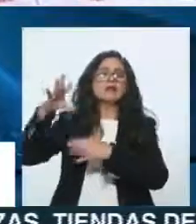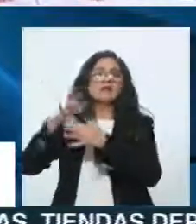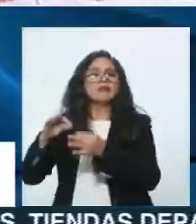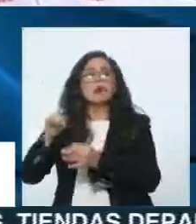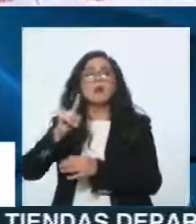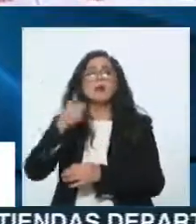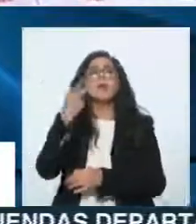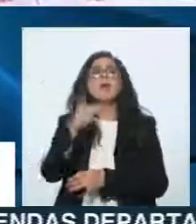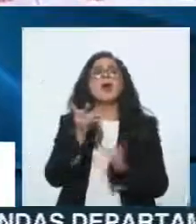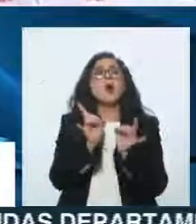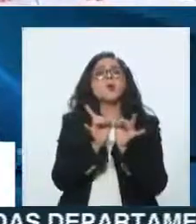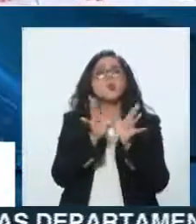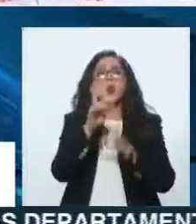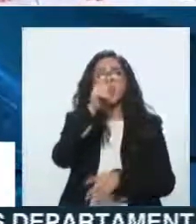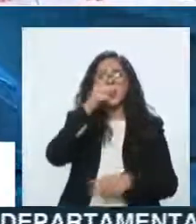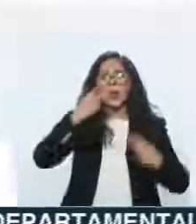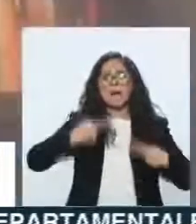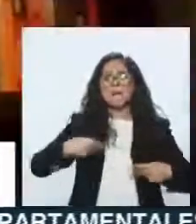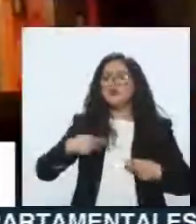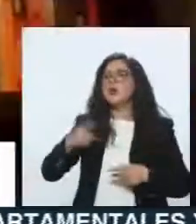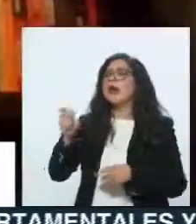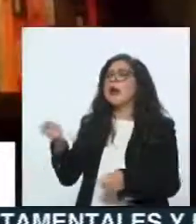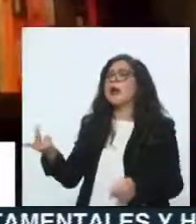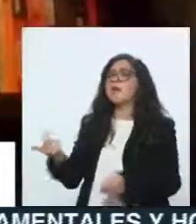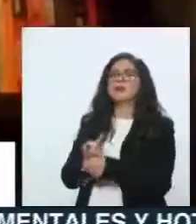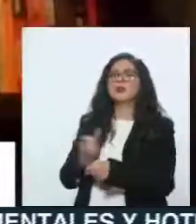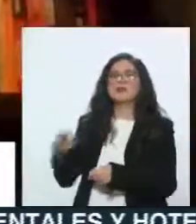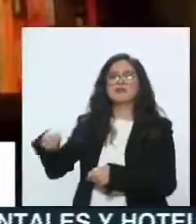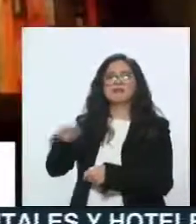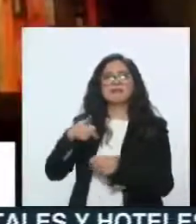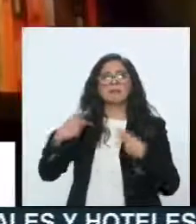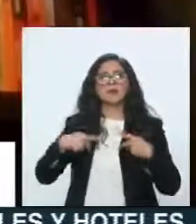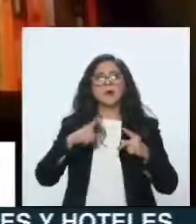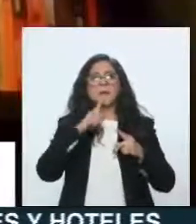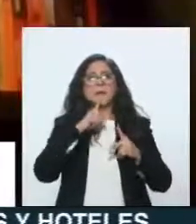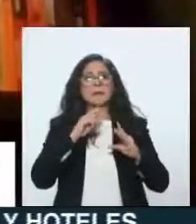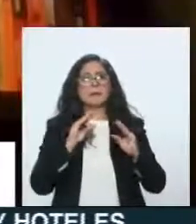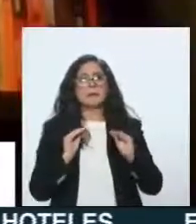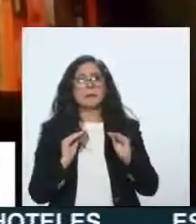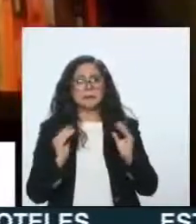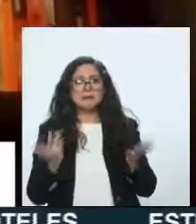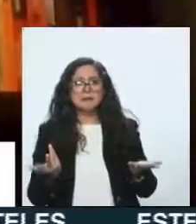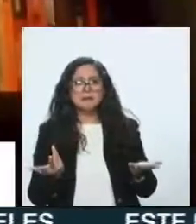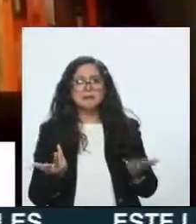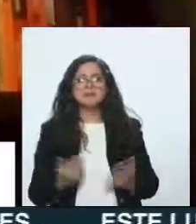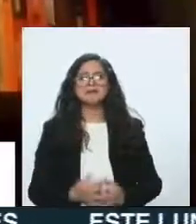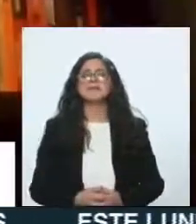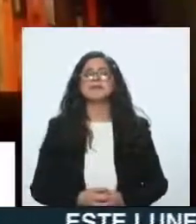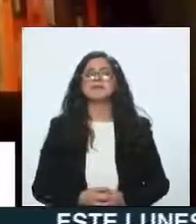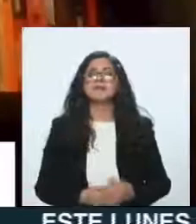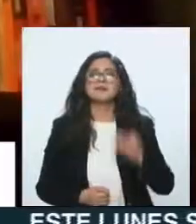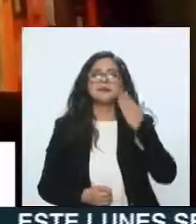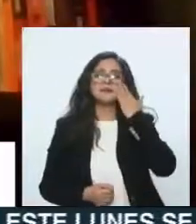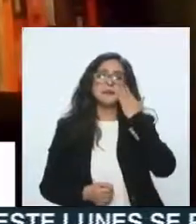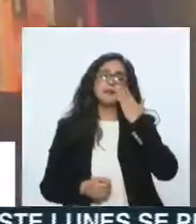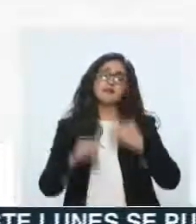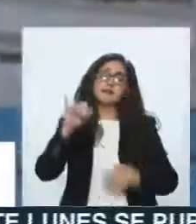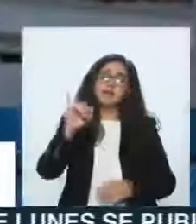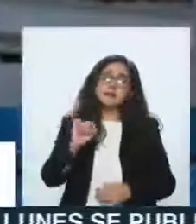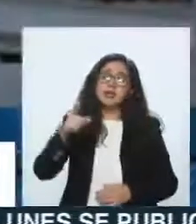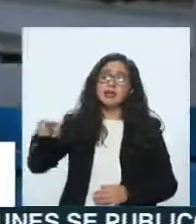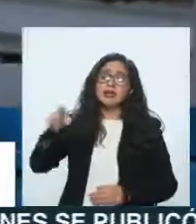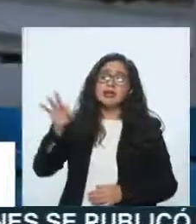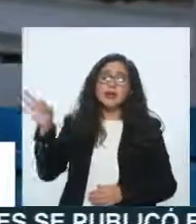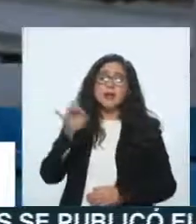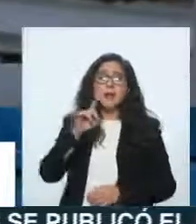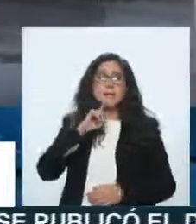las orejas, ¿no? Sí, así es. De hecho, pues yo creo que les jalaron las orejas en varios sentidos, ¿no? Porque hubo una descoordinación. Por una parte, por unanimidad